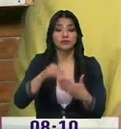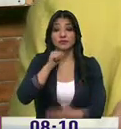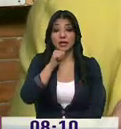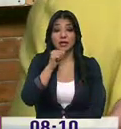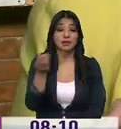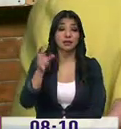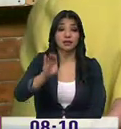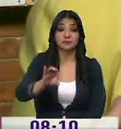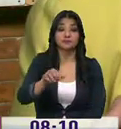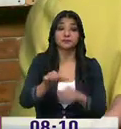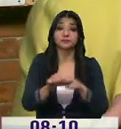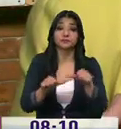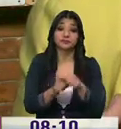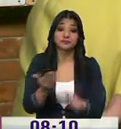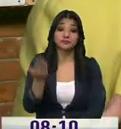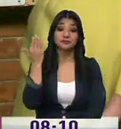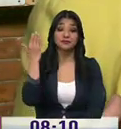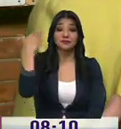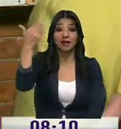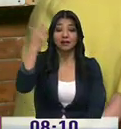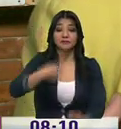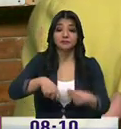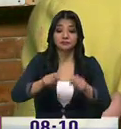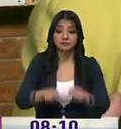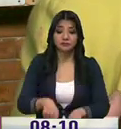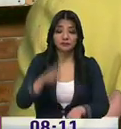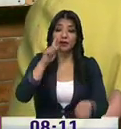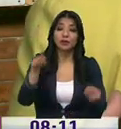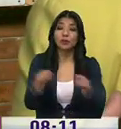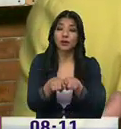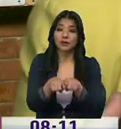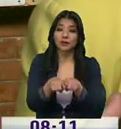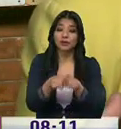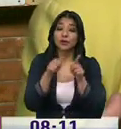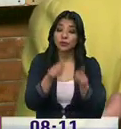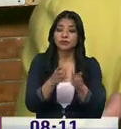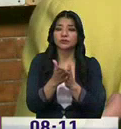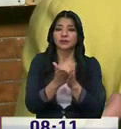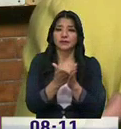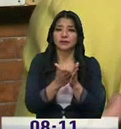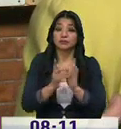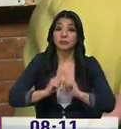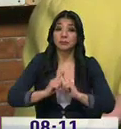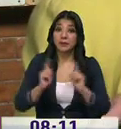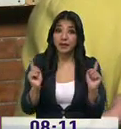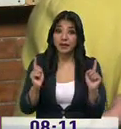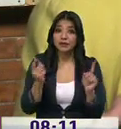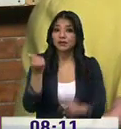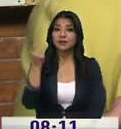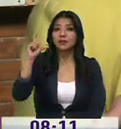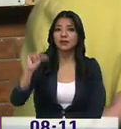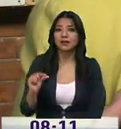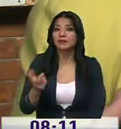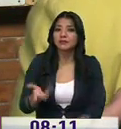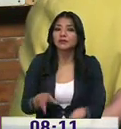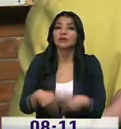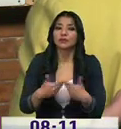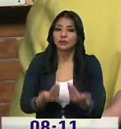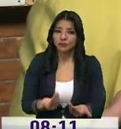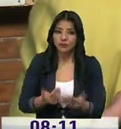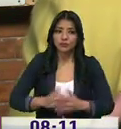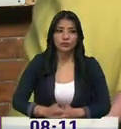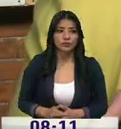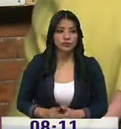La administración anterior firmó varios convenios para este servicio, pero estaban desfinanciados, de tal manera que se